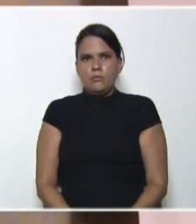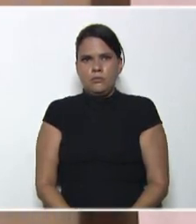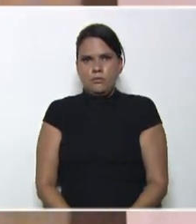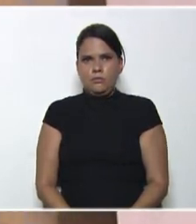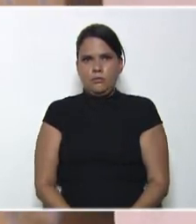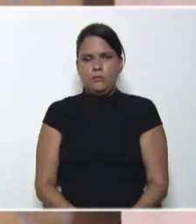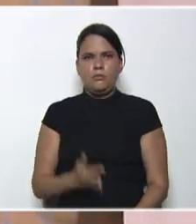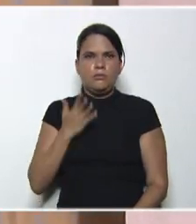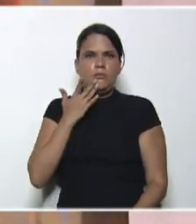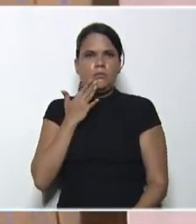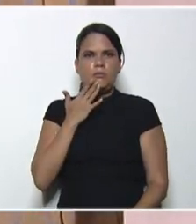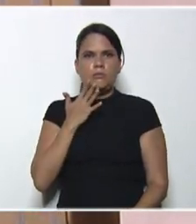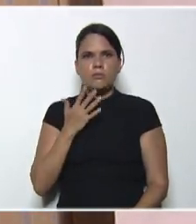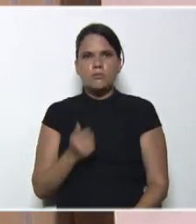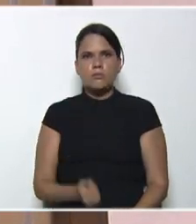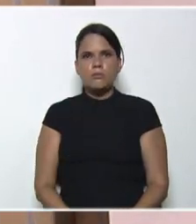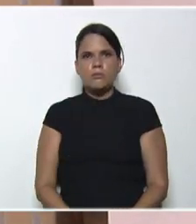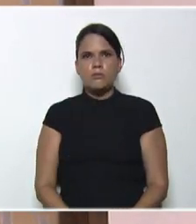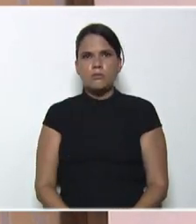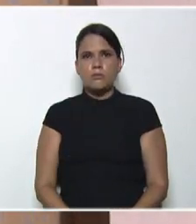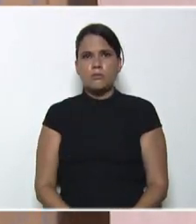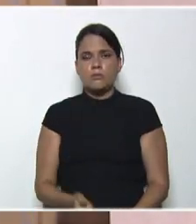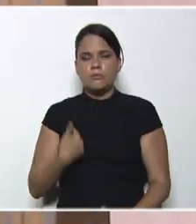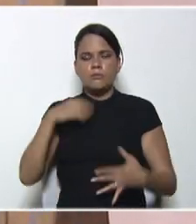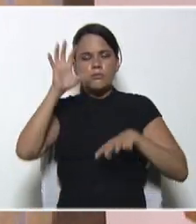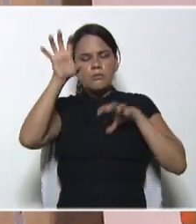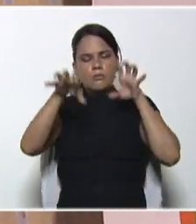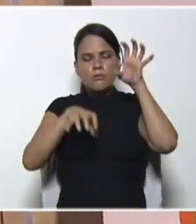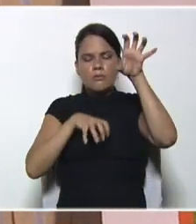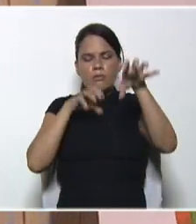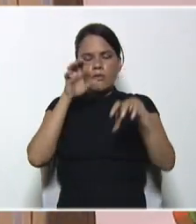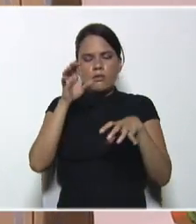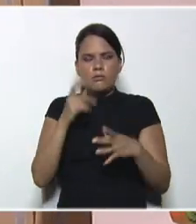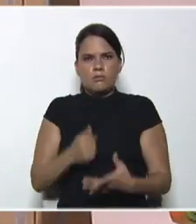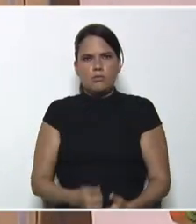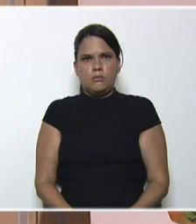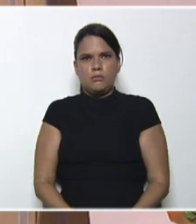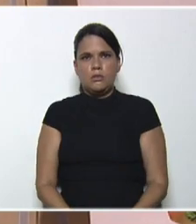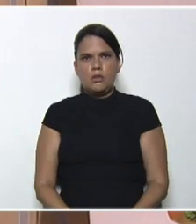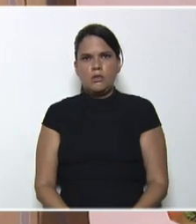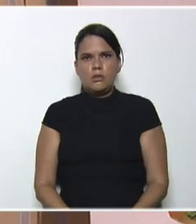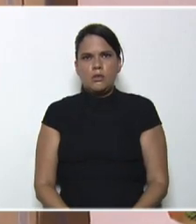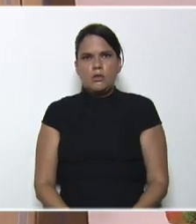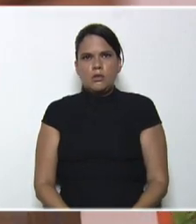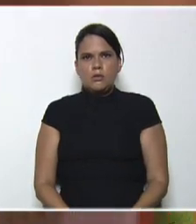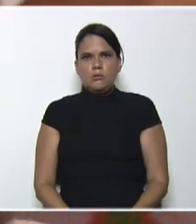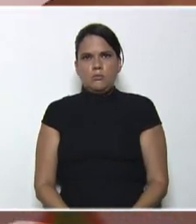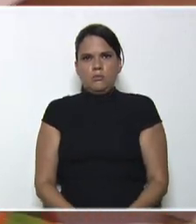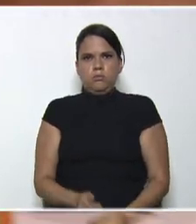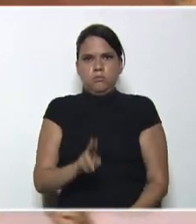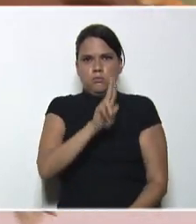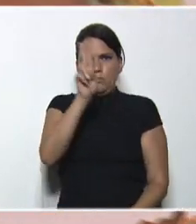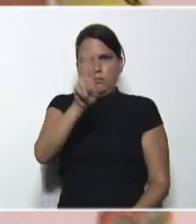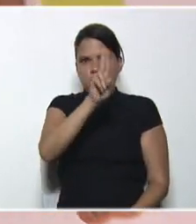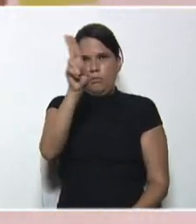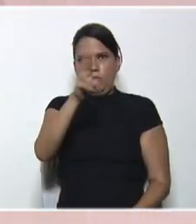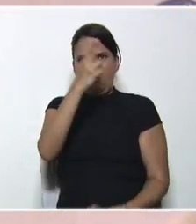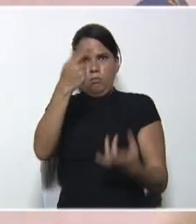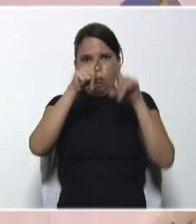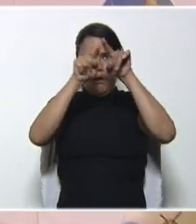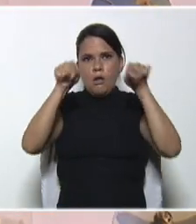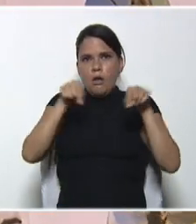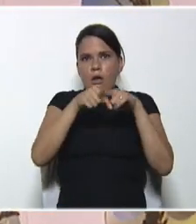Por ejemplo, voy a tomar los animales. En este caso, utilizo el triángulo y